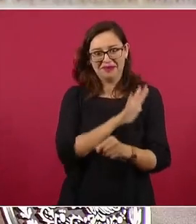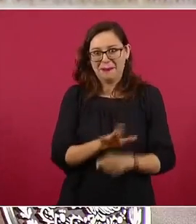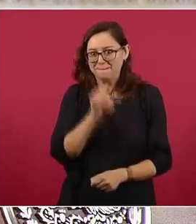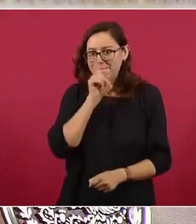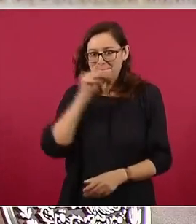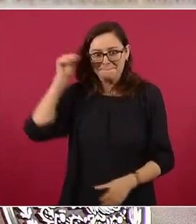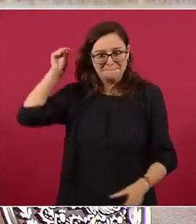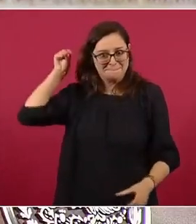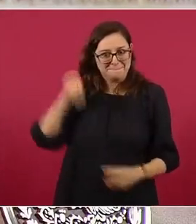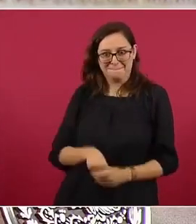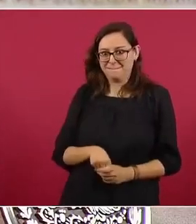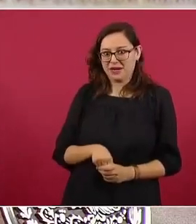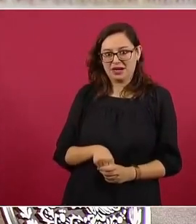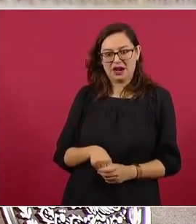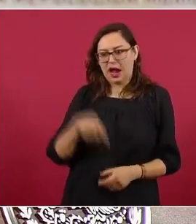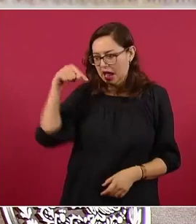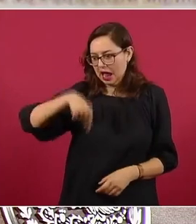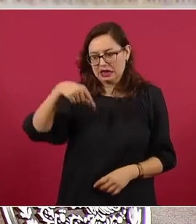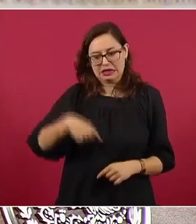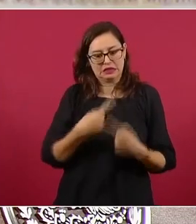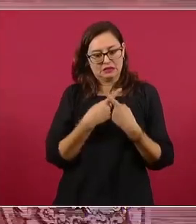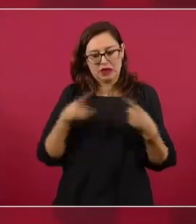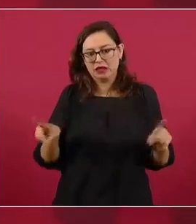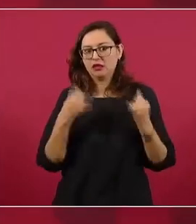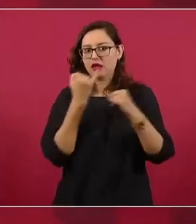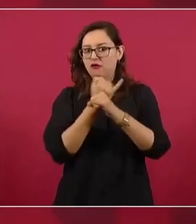Y muchísimas informaciones.